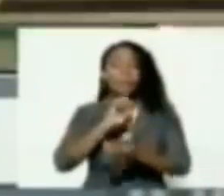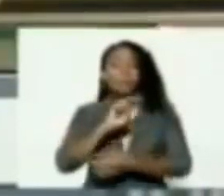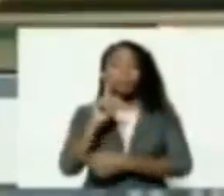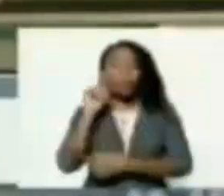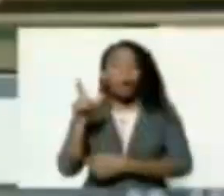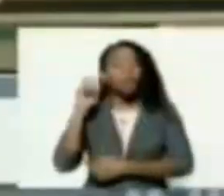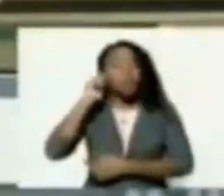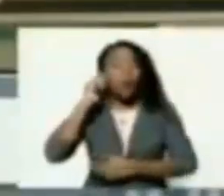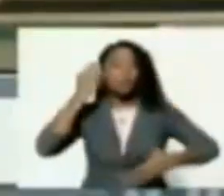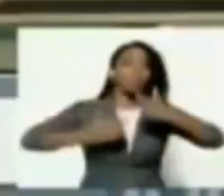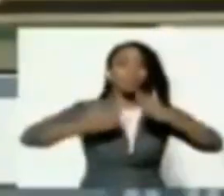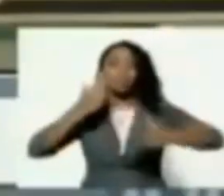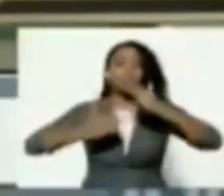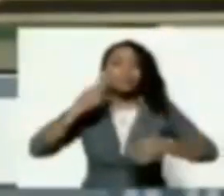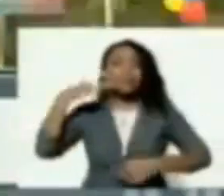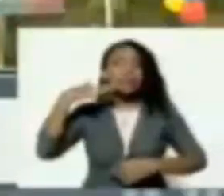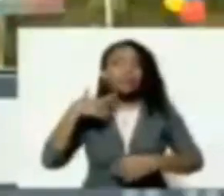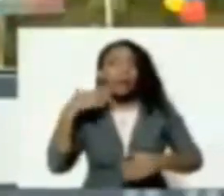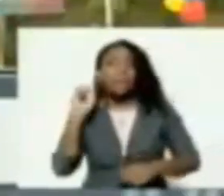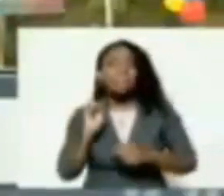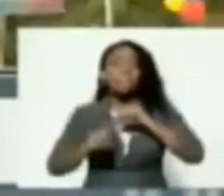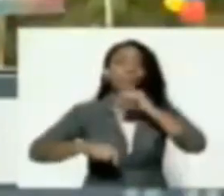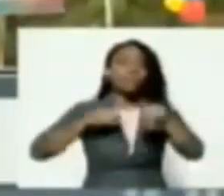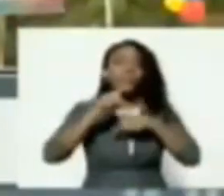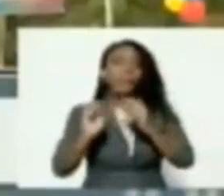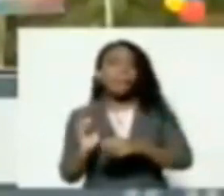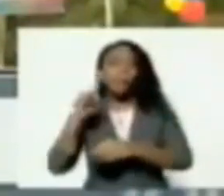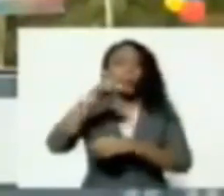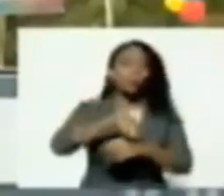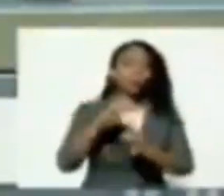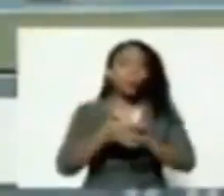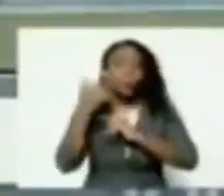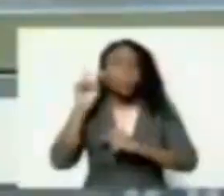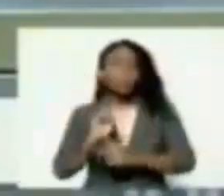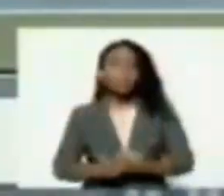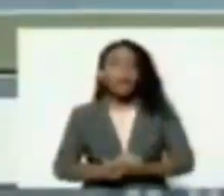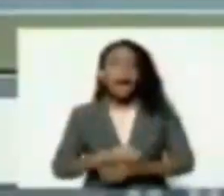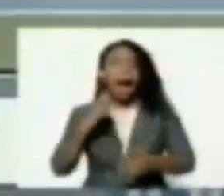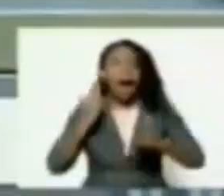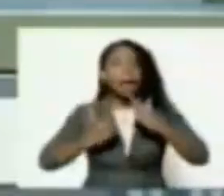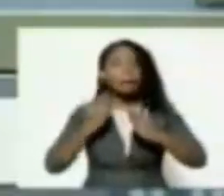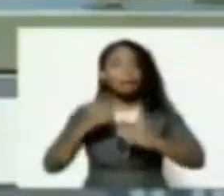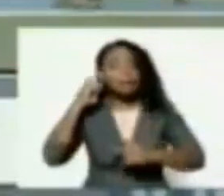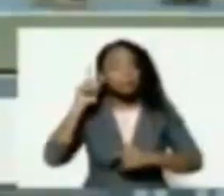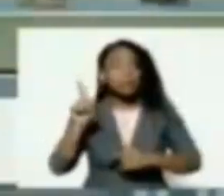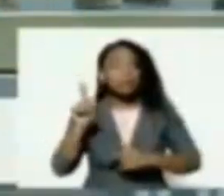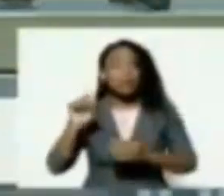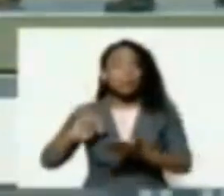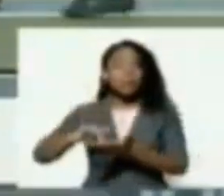del deporte de Redentor, del deporte comunitario. Robeli Peinado, que es la parroquia La Vega, una atleta de salto